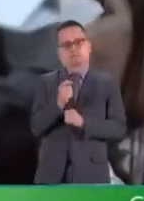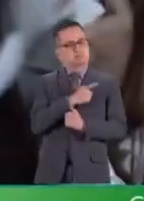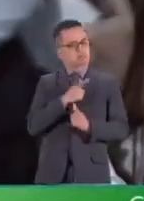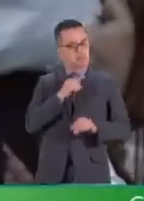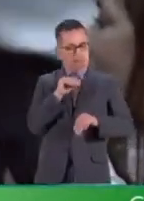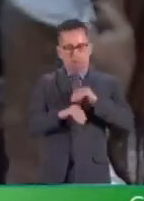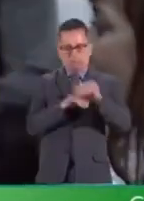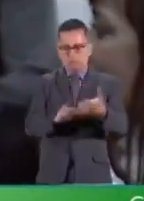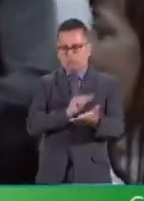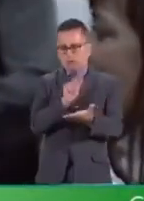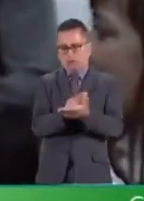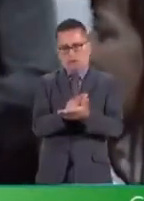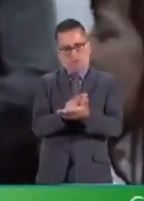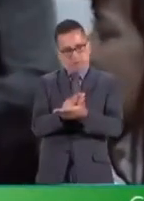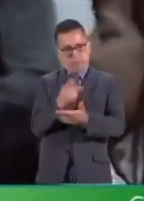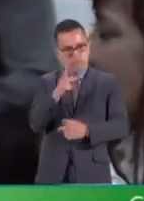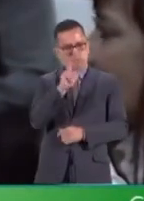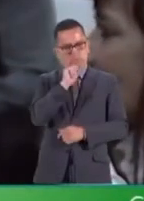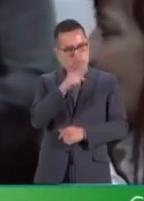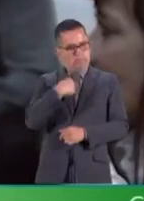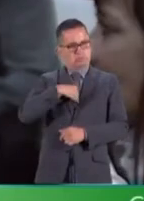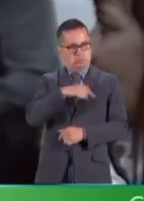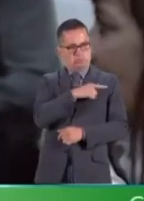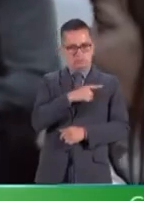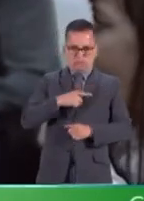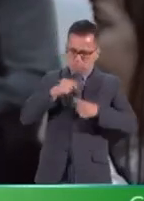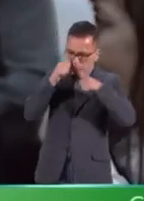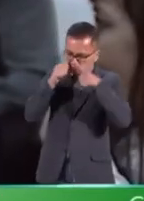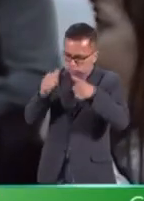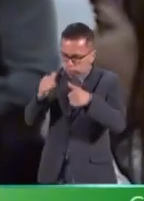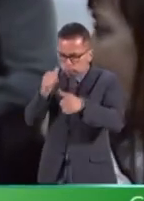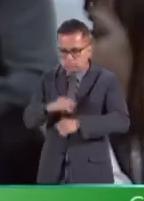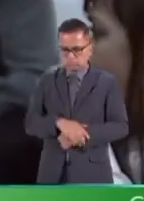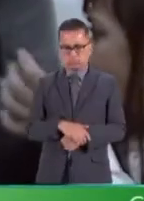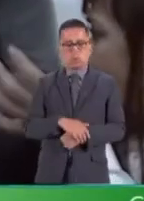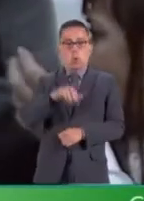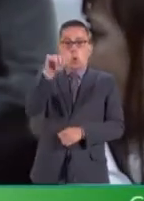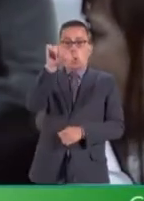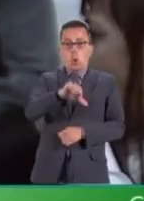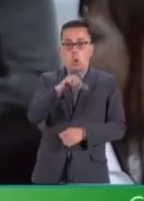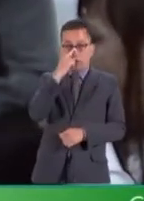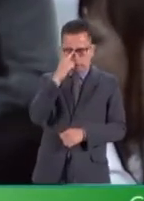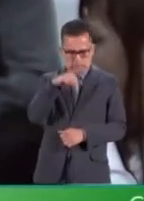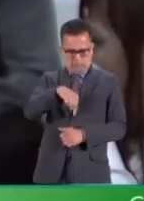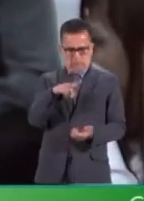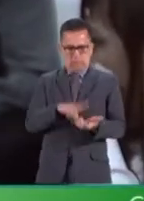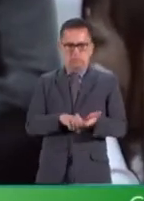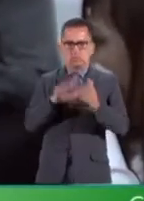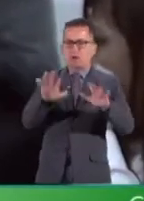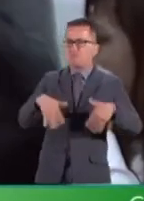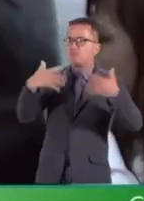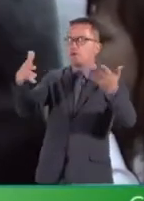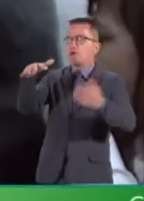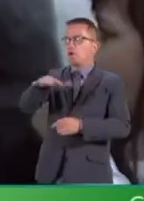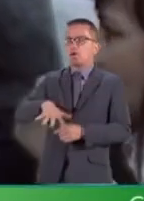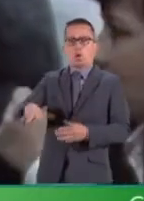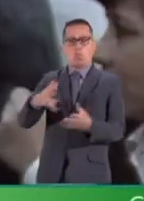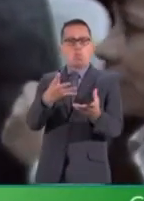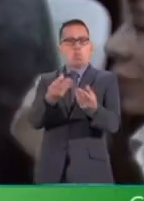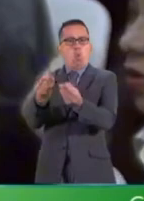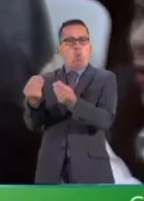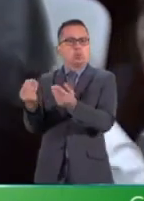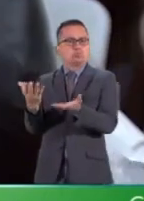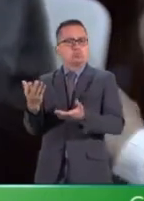escuchar. Hoy hay miles de jóvenes afuera del Congreso, afuera de esta sede, universidades y